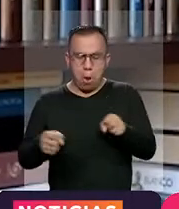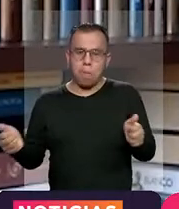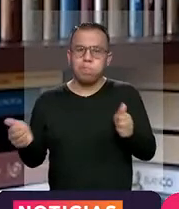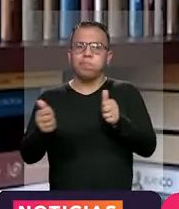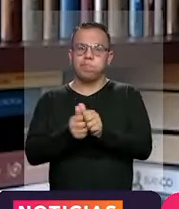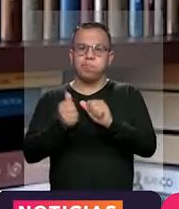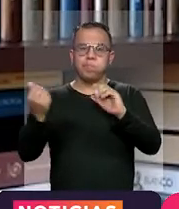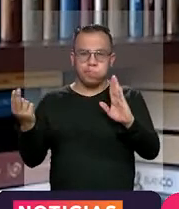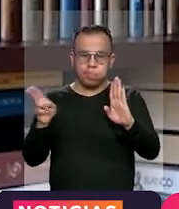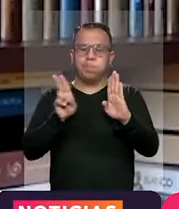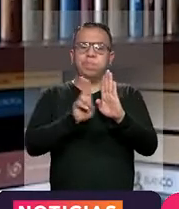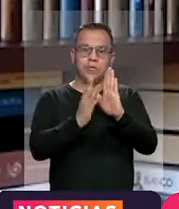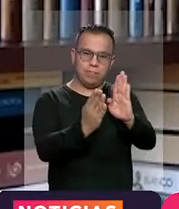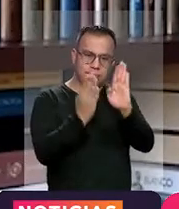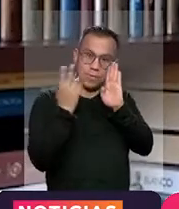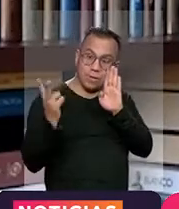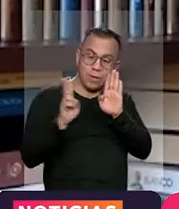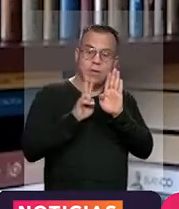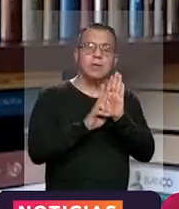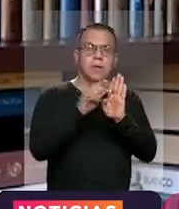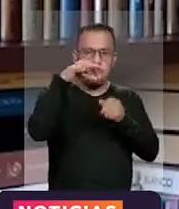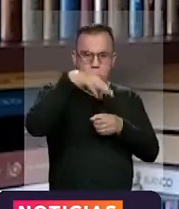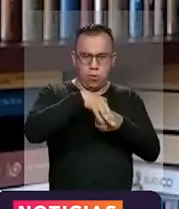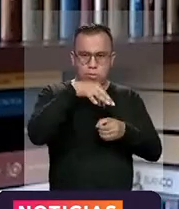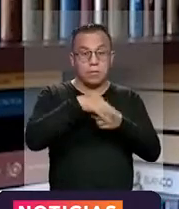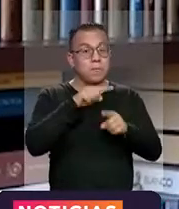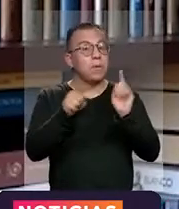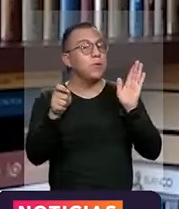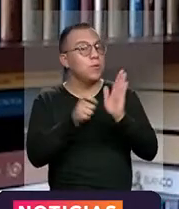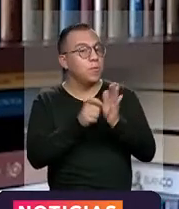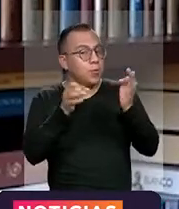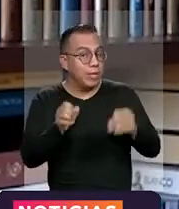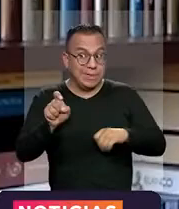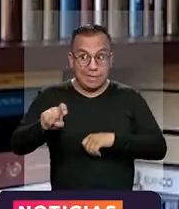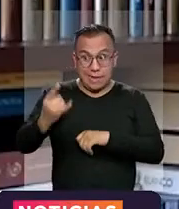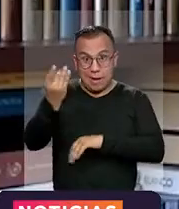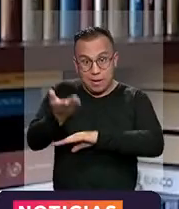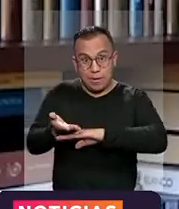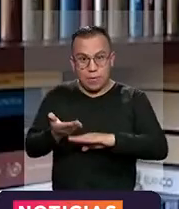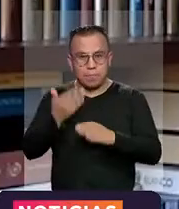al punto de votación con un acompañante, siempre y cuando el votante así lo requiera y lo desee.